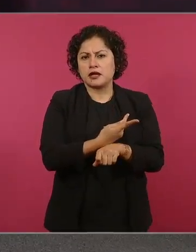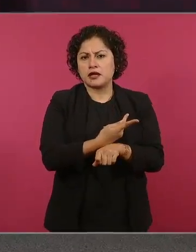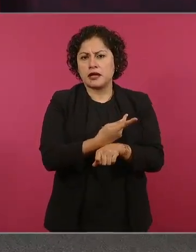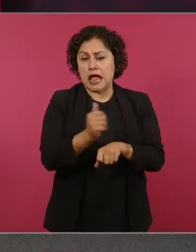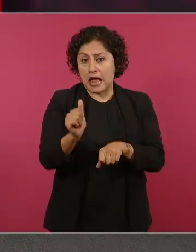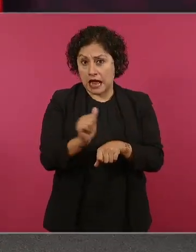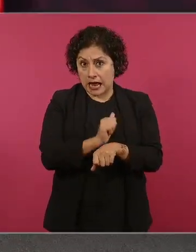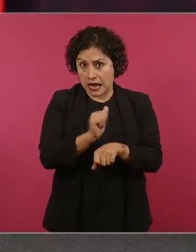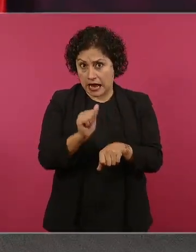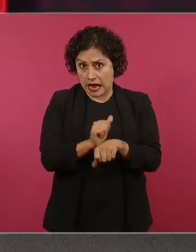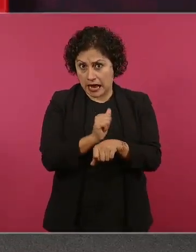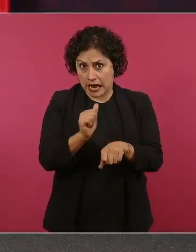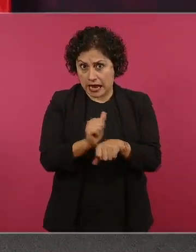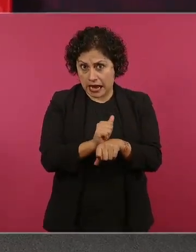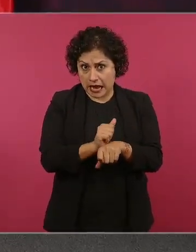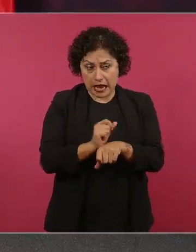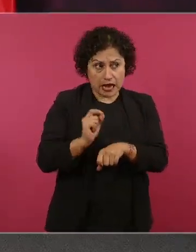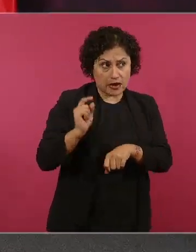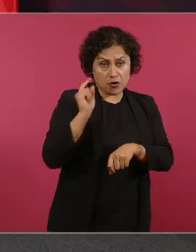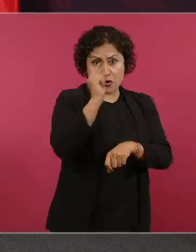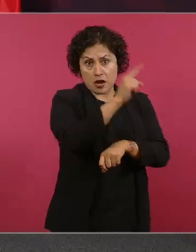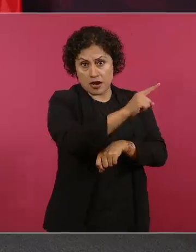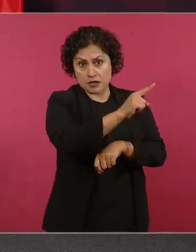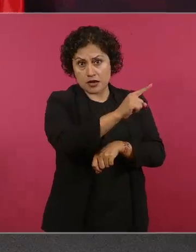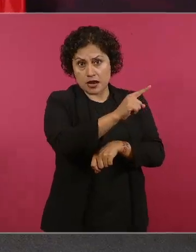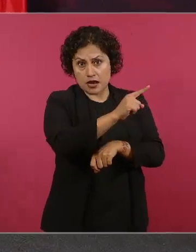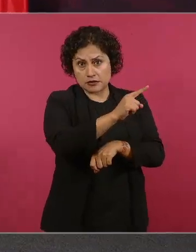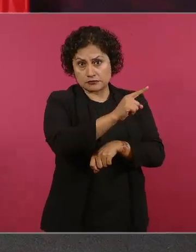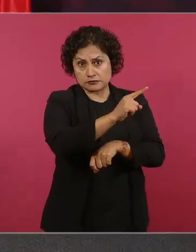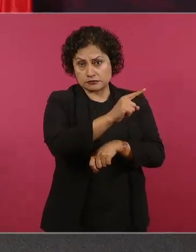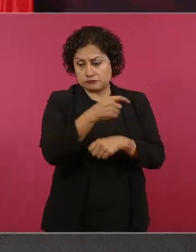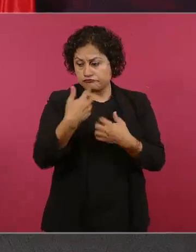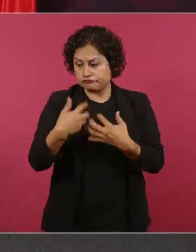pagar 10, 15 mil dólares más